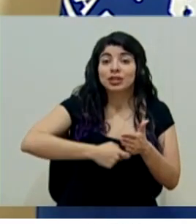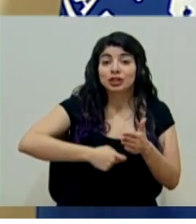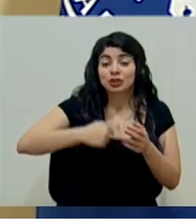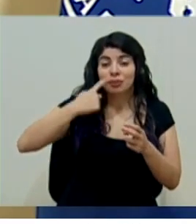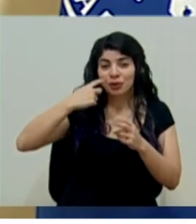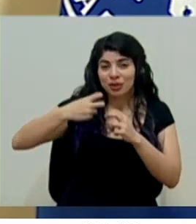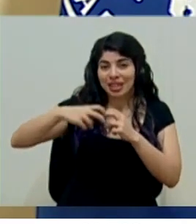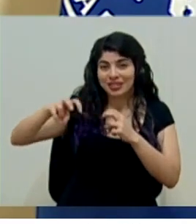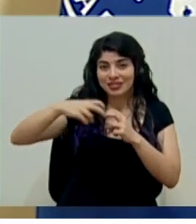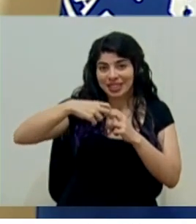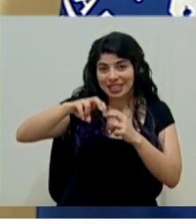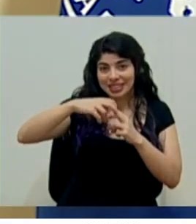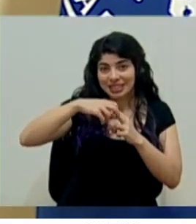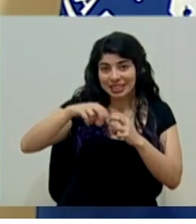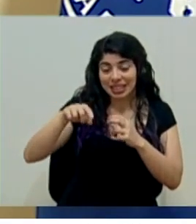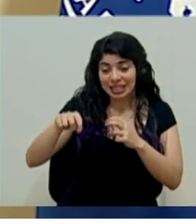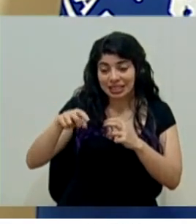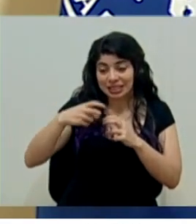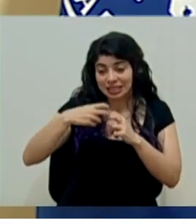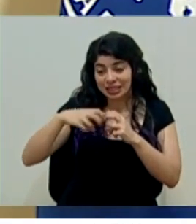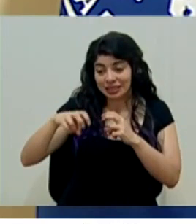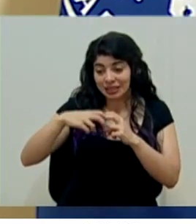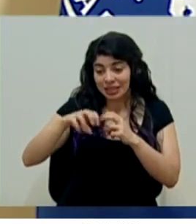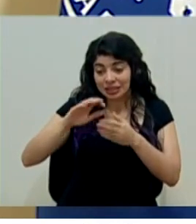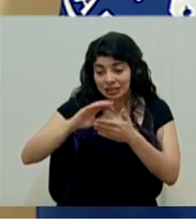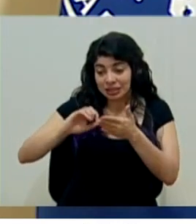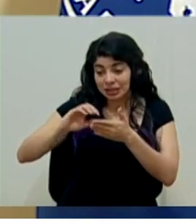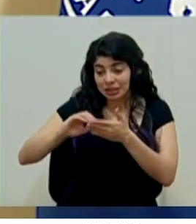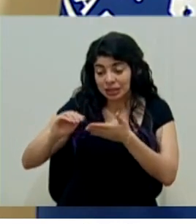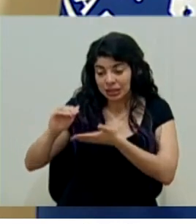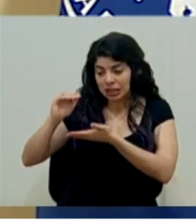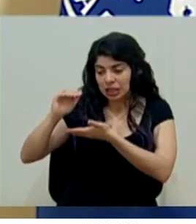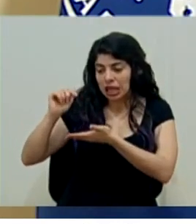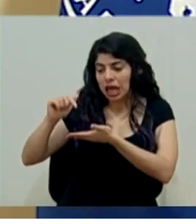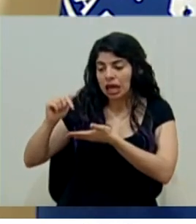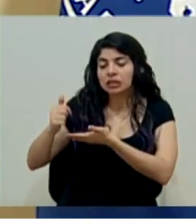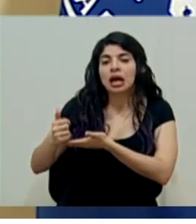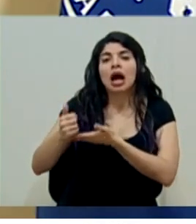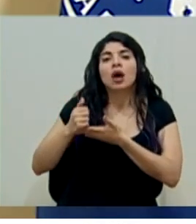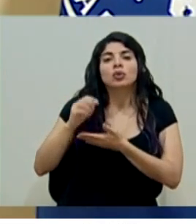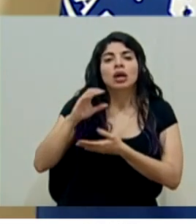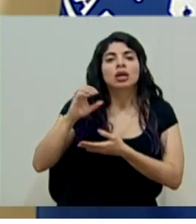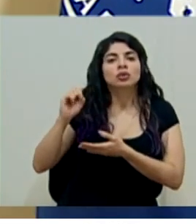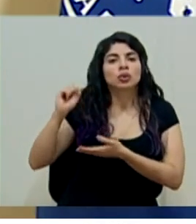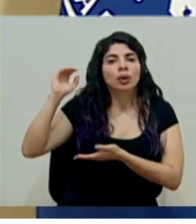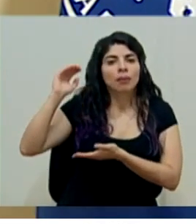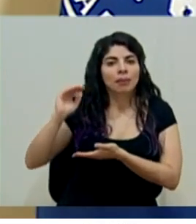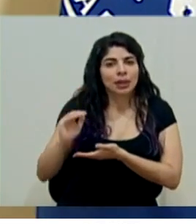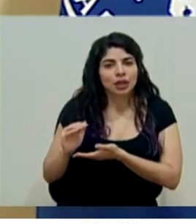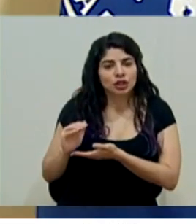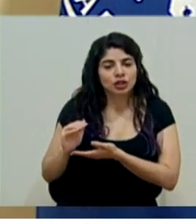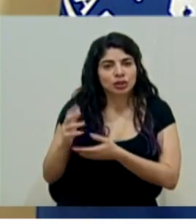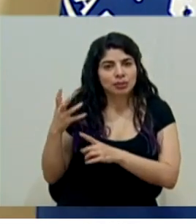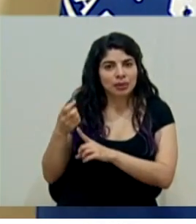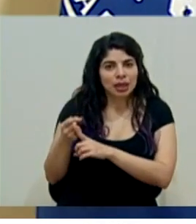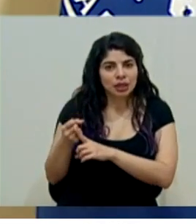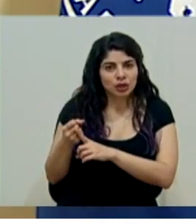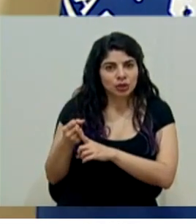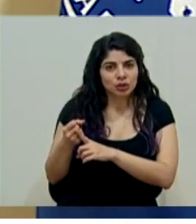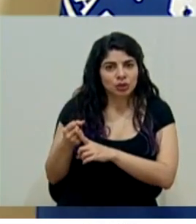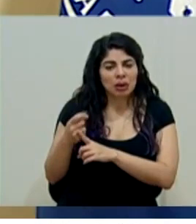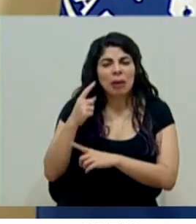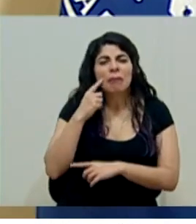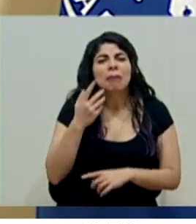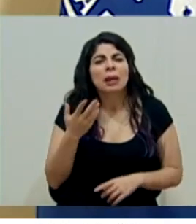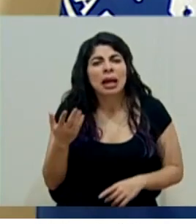transferencias va a reducir las cargas sociales. ¿Para